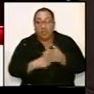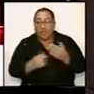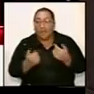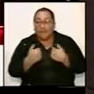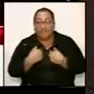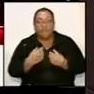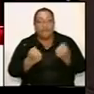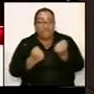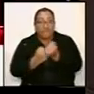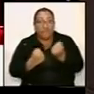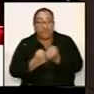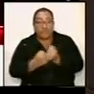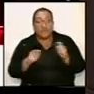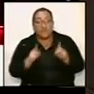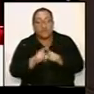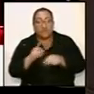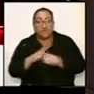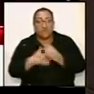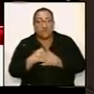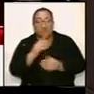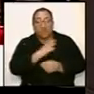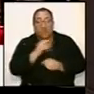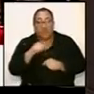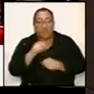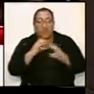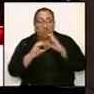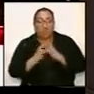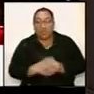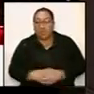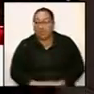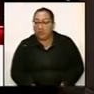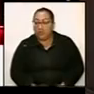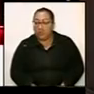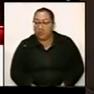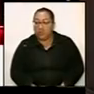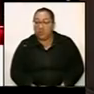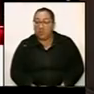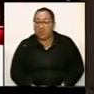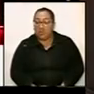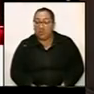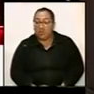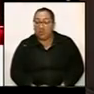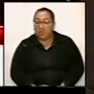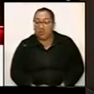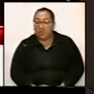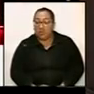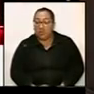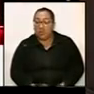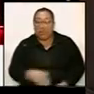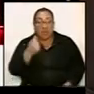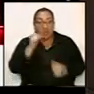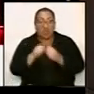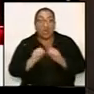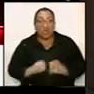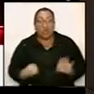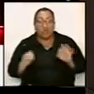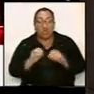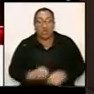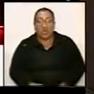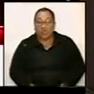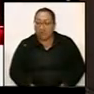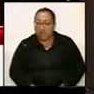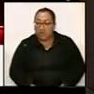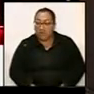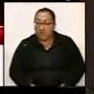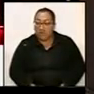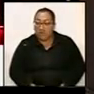de respaldar además al gobierno este diálogo, para recordarles también que es indispensable que el fruto